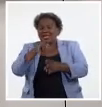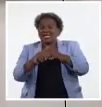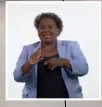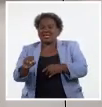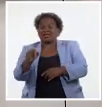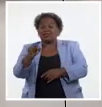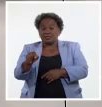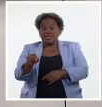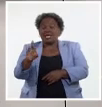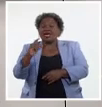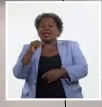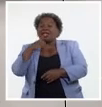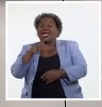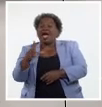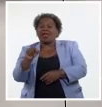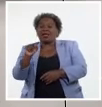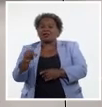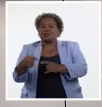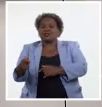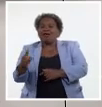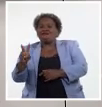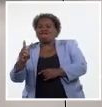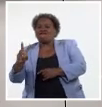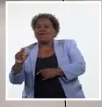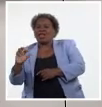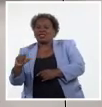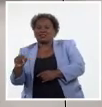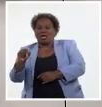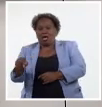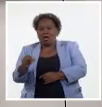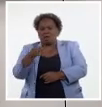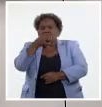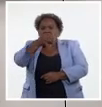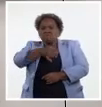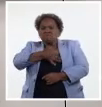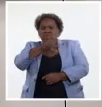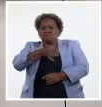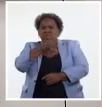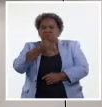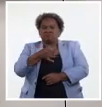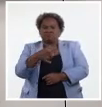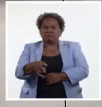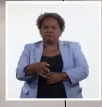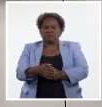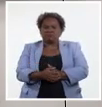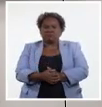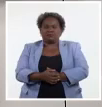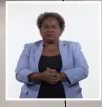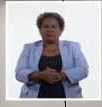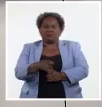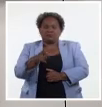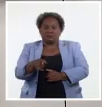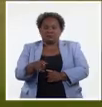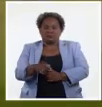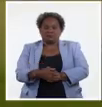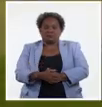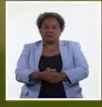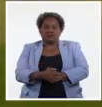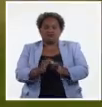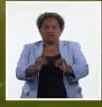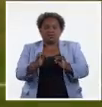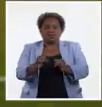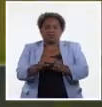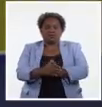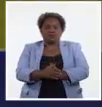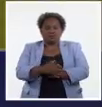Real Madrid chocará mañana frente al Valencia. Tenemos una previa de esta jornada a través de una cadena de habla hispana. Ancelotti